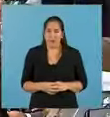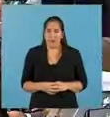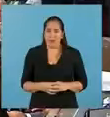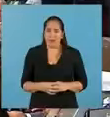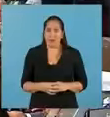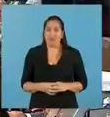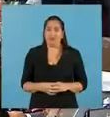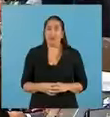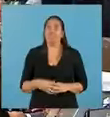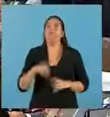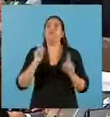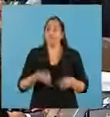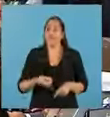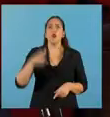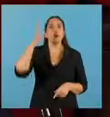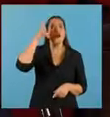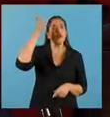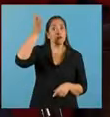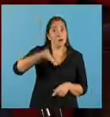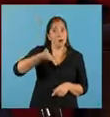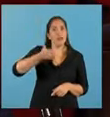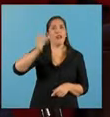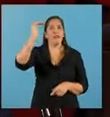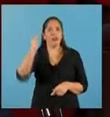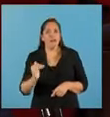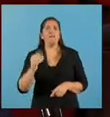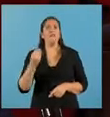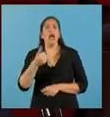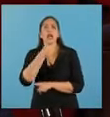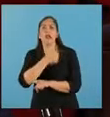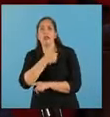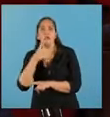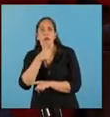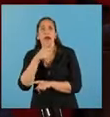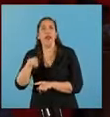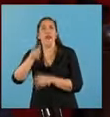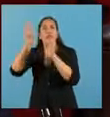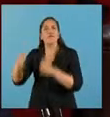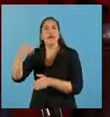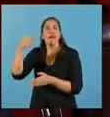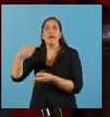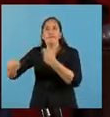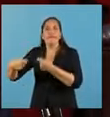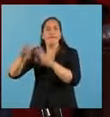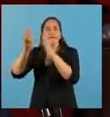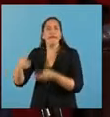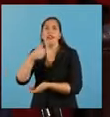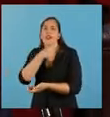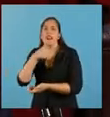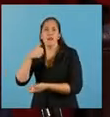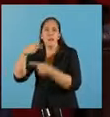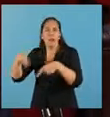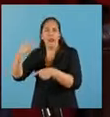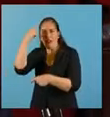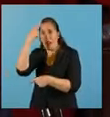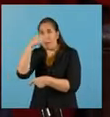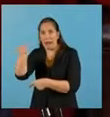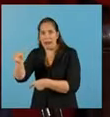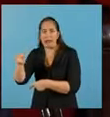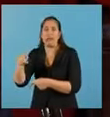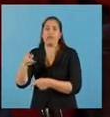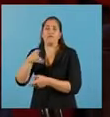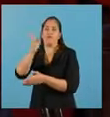Acordamos una rebaja del 8% en los precios de los medicamentos en farmacias comerciales. La emergencia